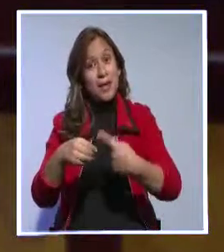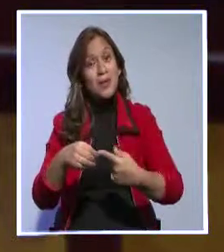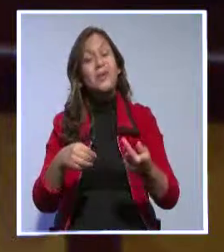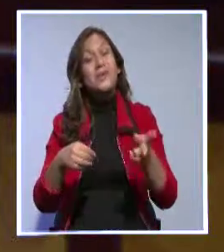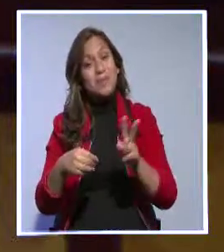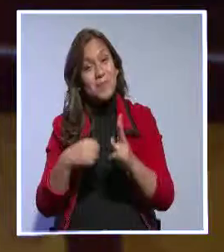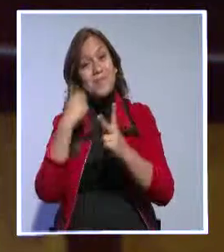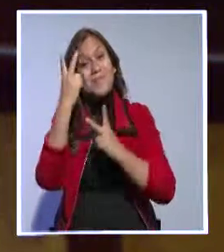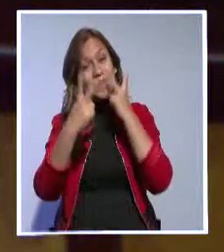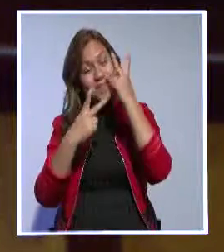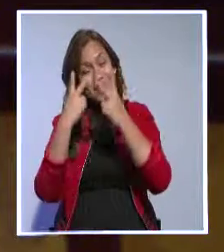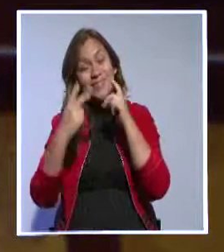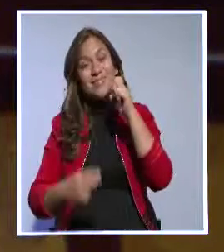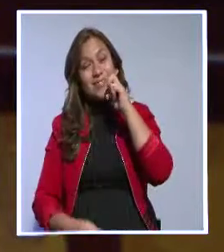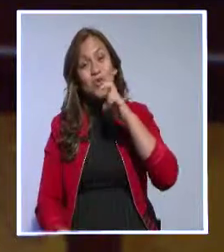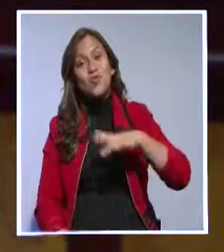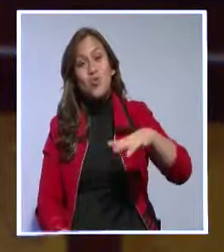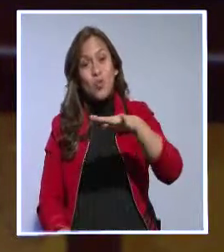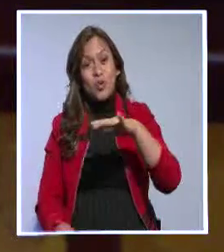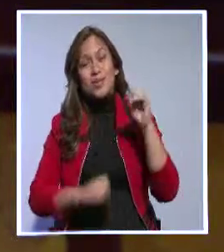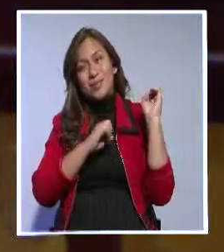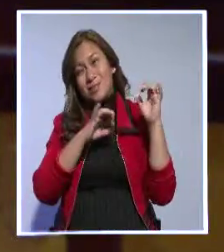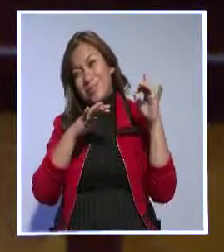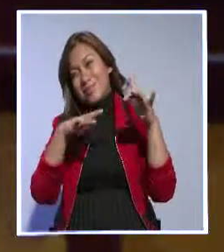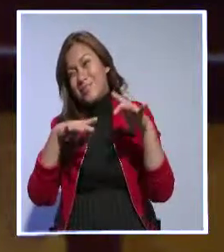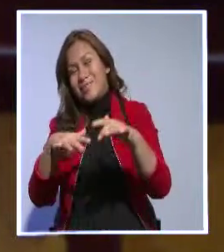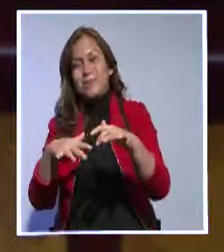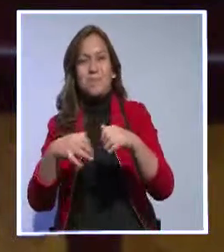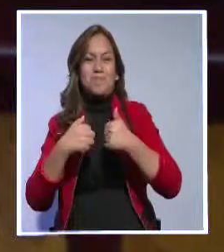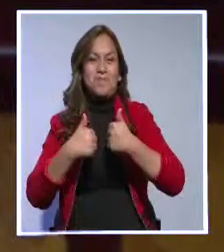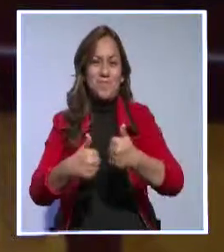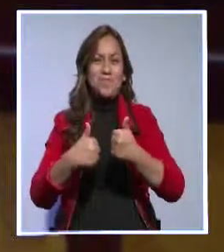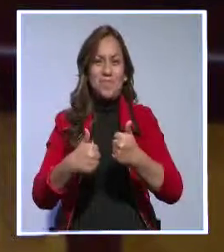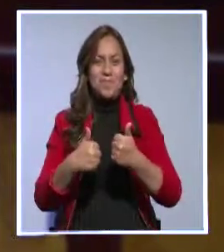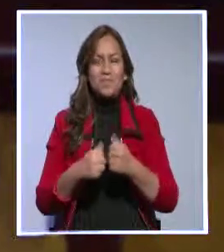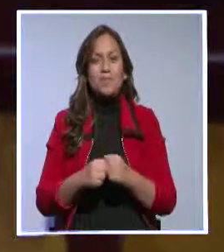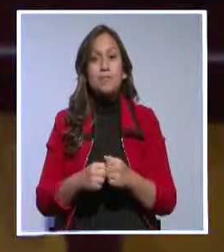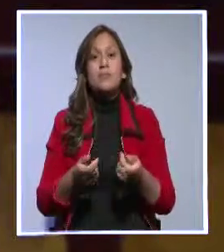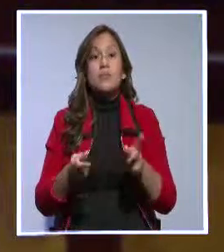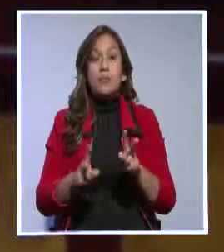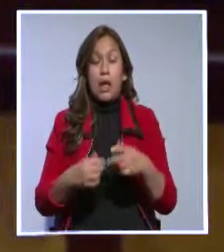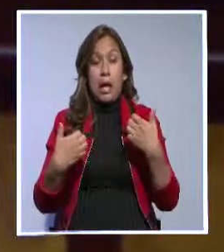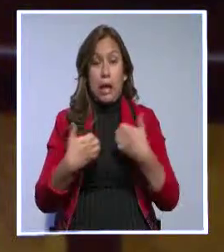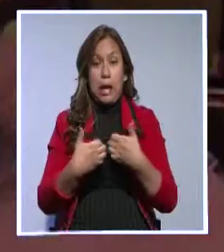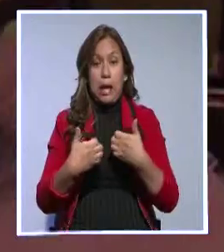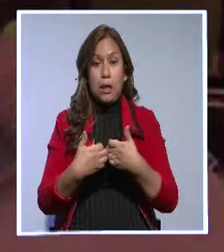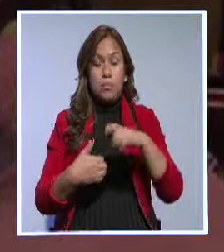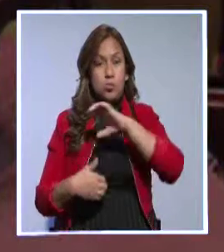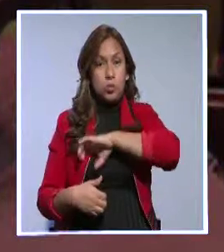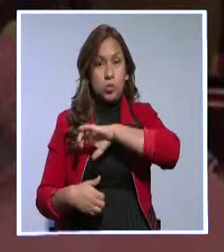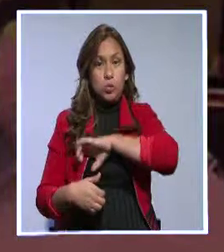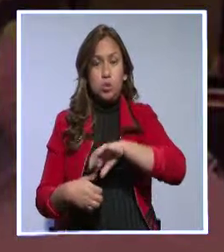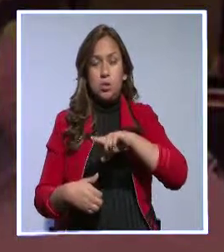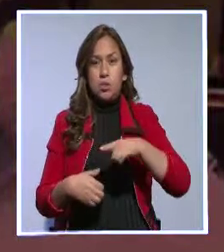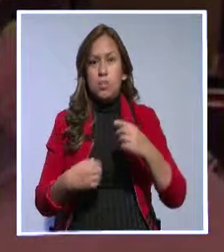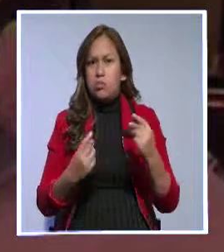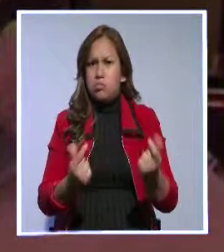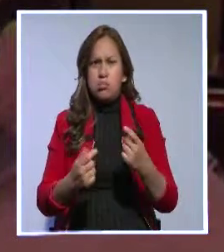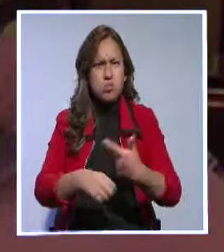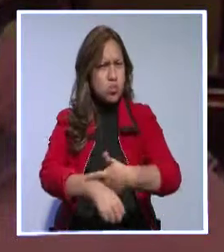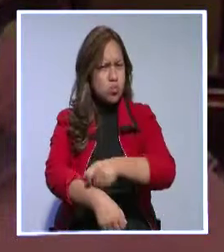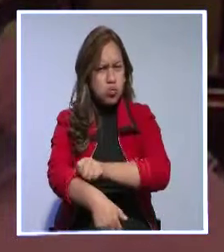interno y eso obviamente requiere que los equipos municipales de prevención pues está estemos